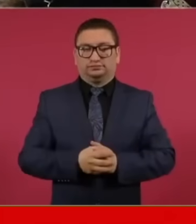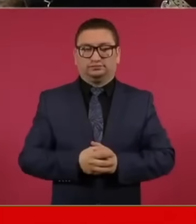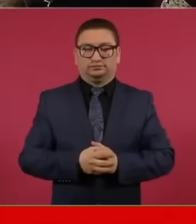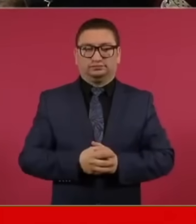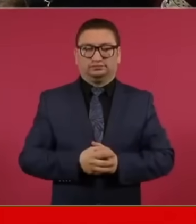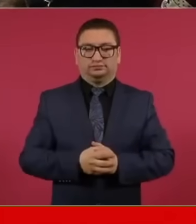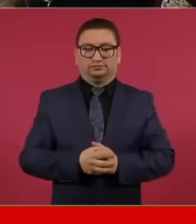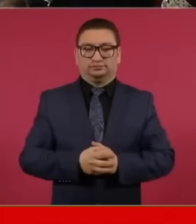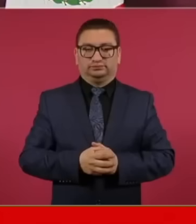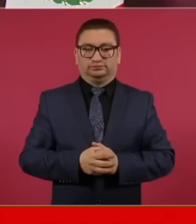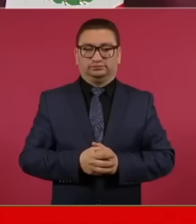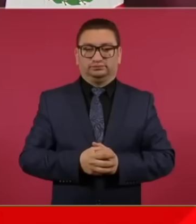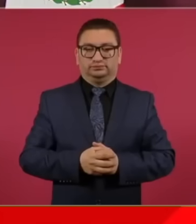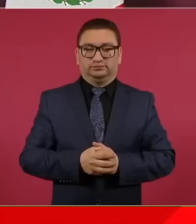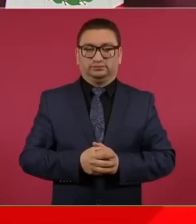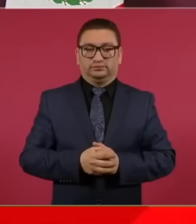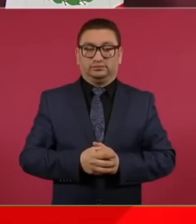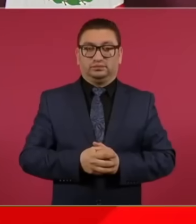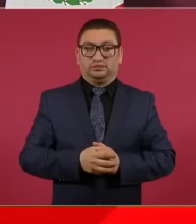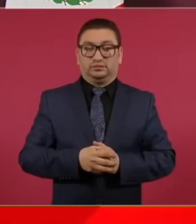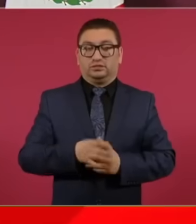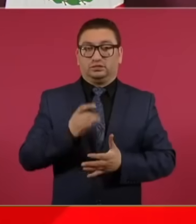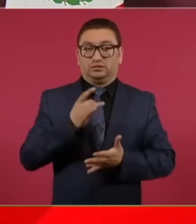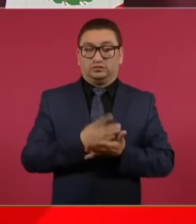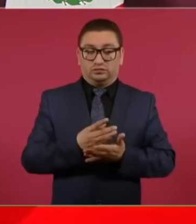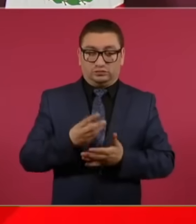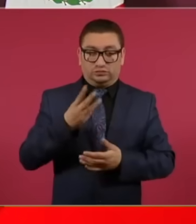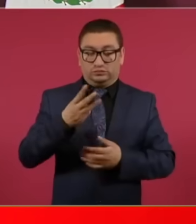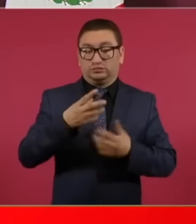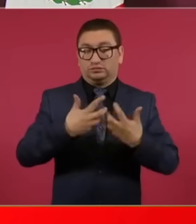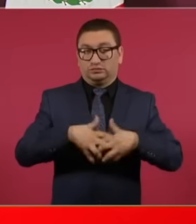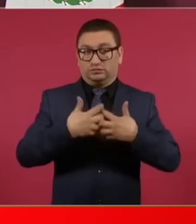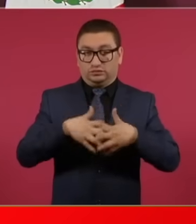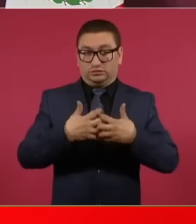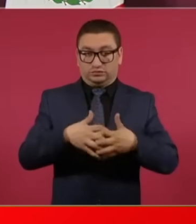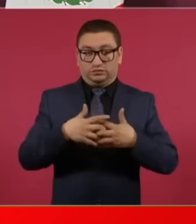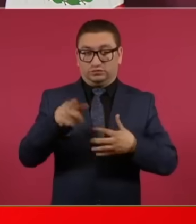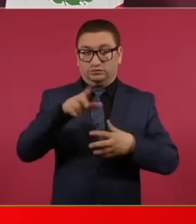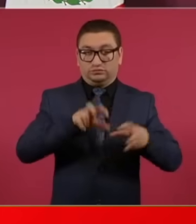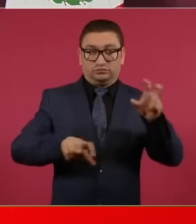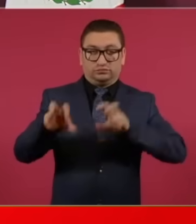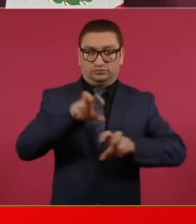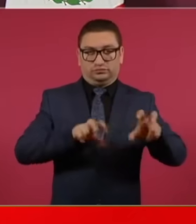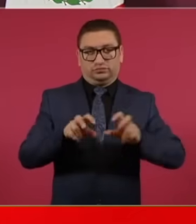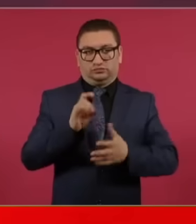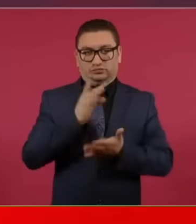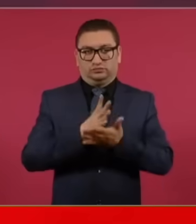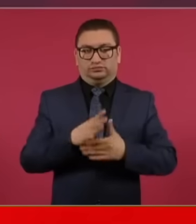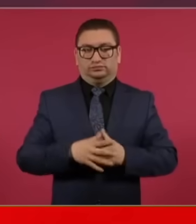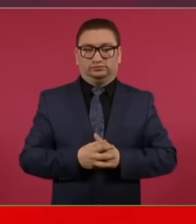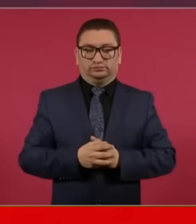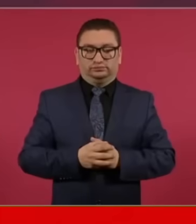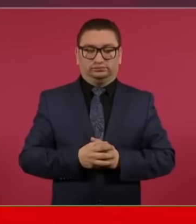y solo 3 empresas invirtieron.